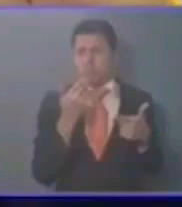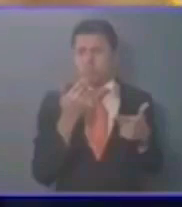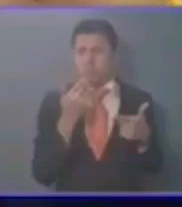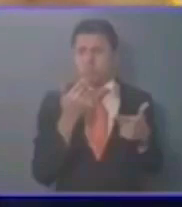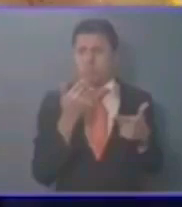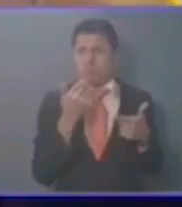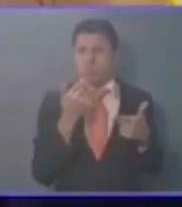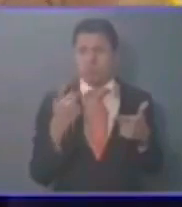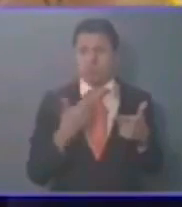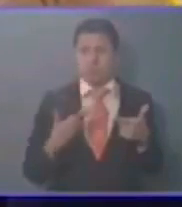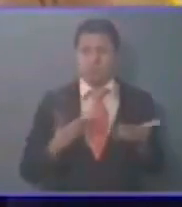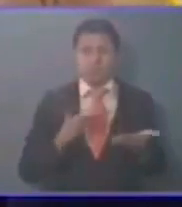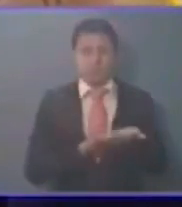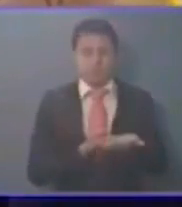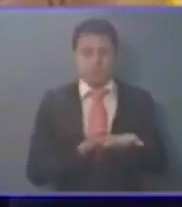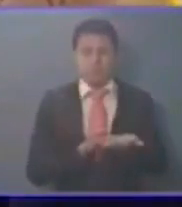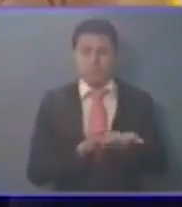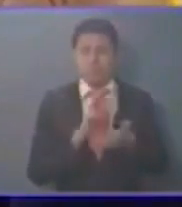que dimos nosotros